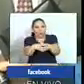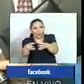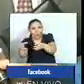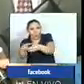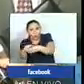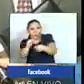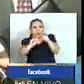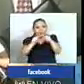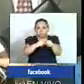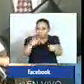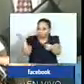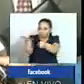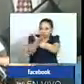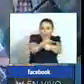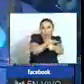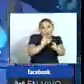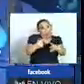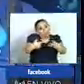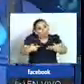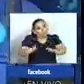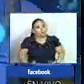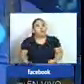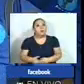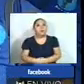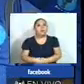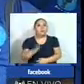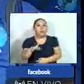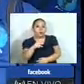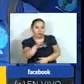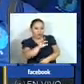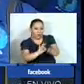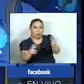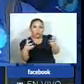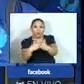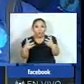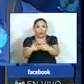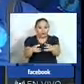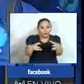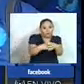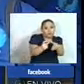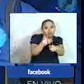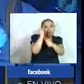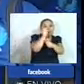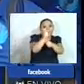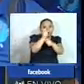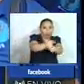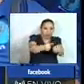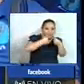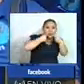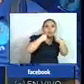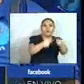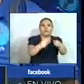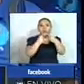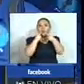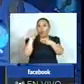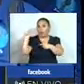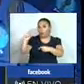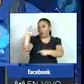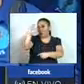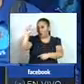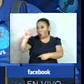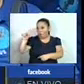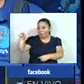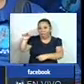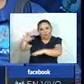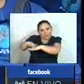los trabajadores y los derechos quedan vulnerables. Solo porque hay compañeros de sindicatos que han denunciado acciones ahí en la Corte de